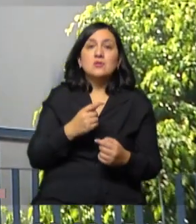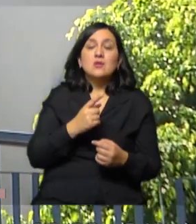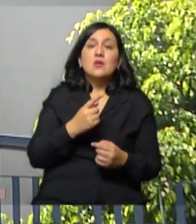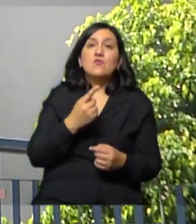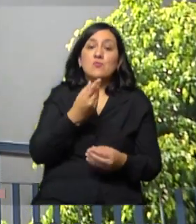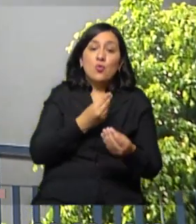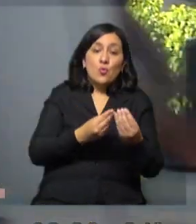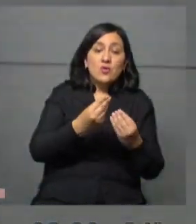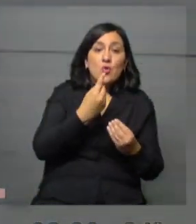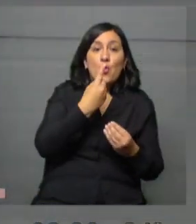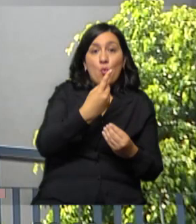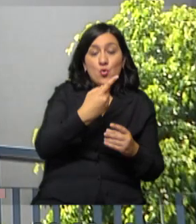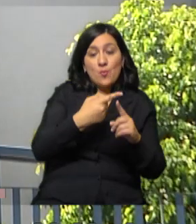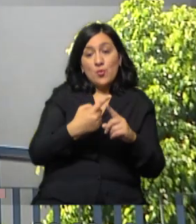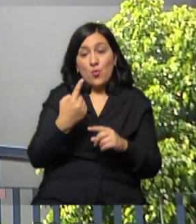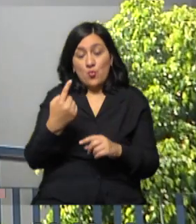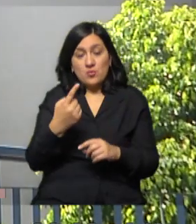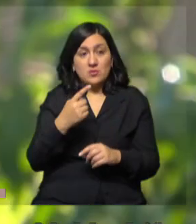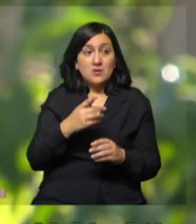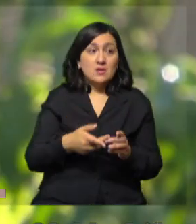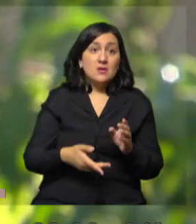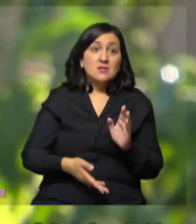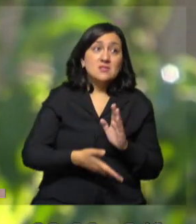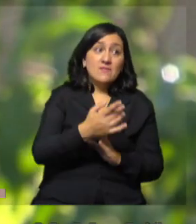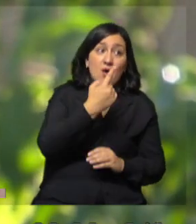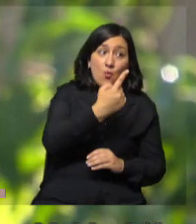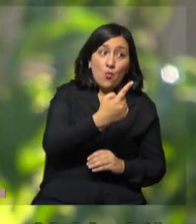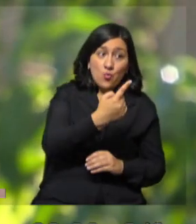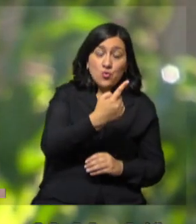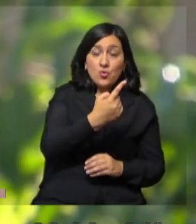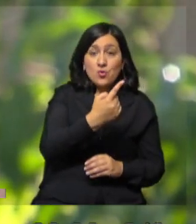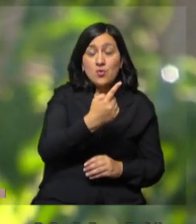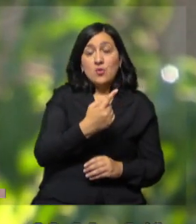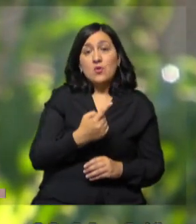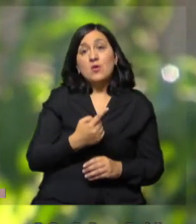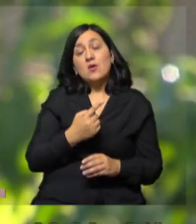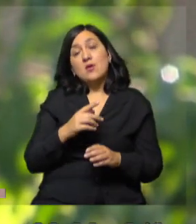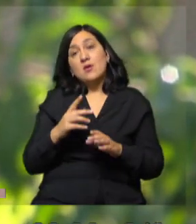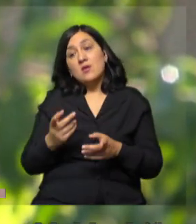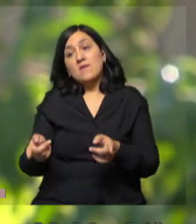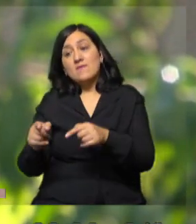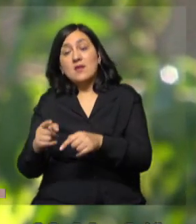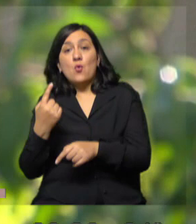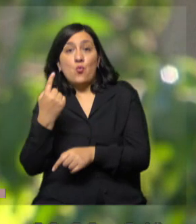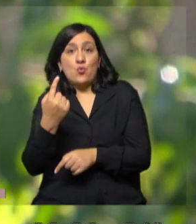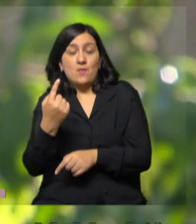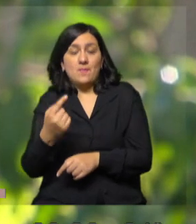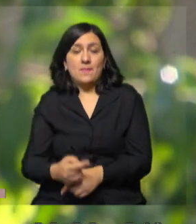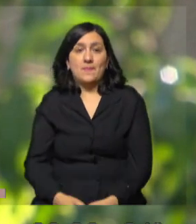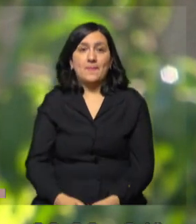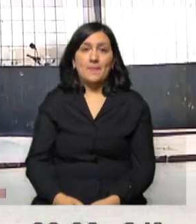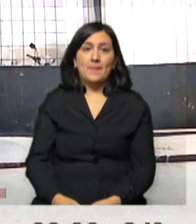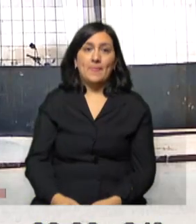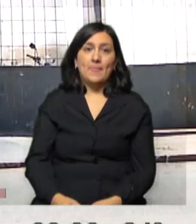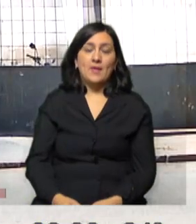uno. Se va un funcionario y entra otro funcionario. ¿Dejar sin efecto el 3x1 eso? Momentáneamente. Obviamente